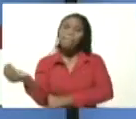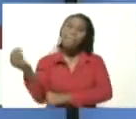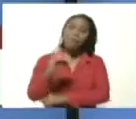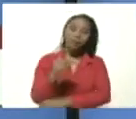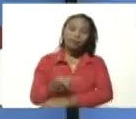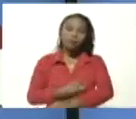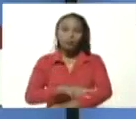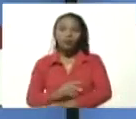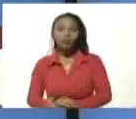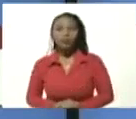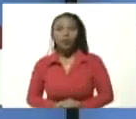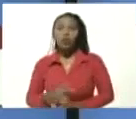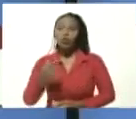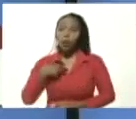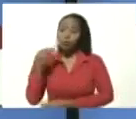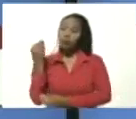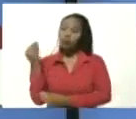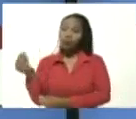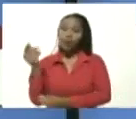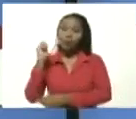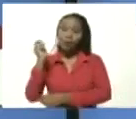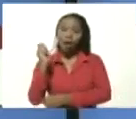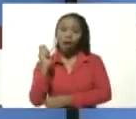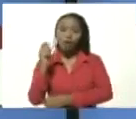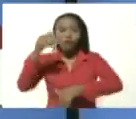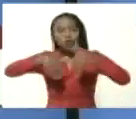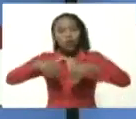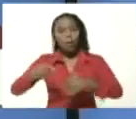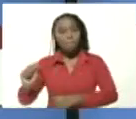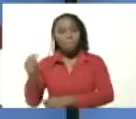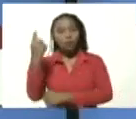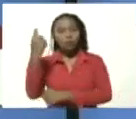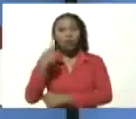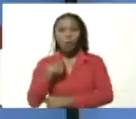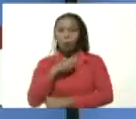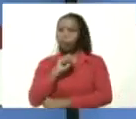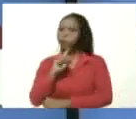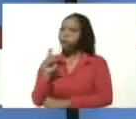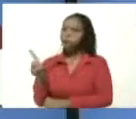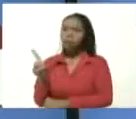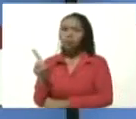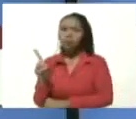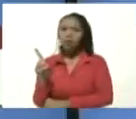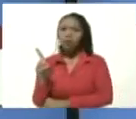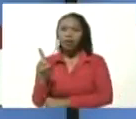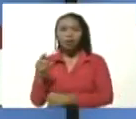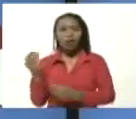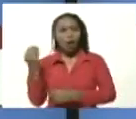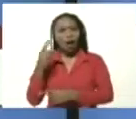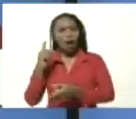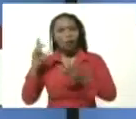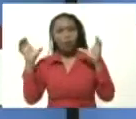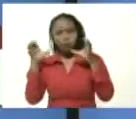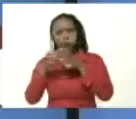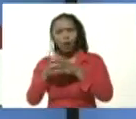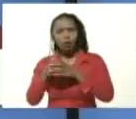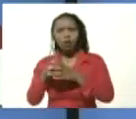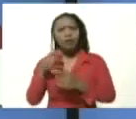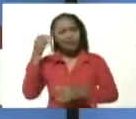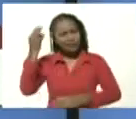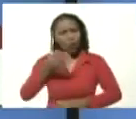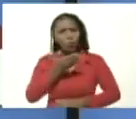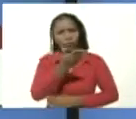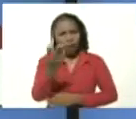Leandro. Yo le di una tarea a los que votaron en las primarias. Yo pregunto, yo hago preguntas en las concentraciones, seguramente ustedes la